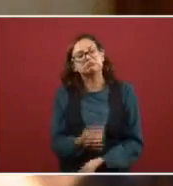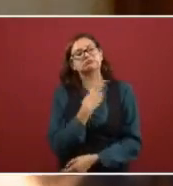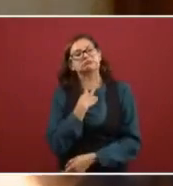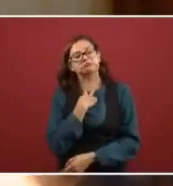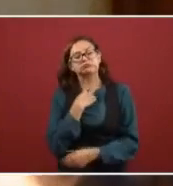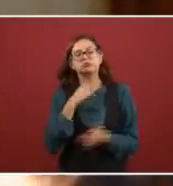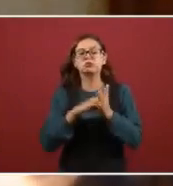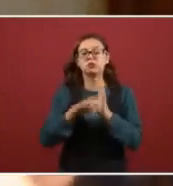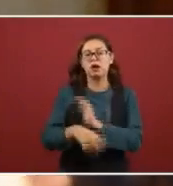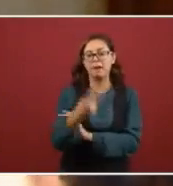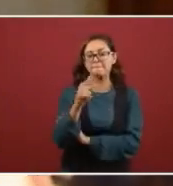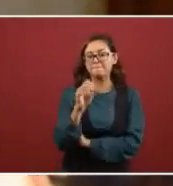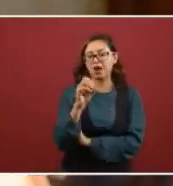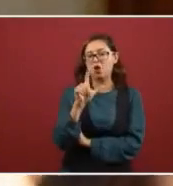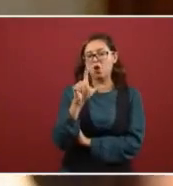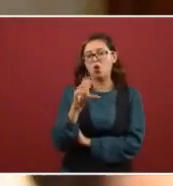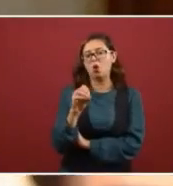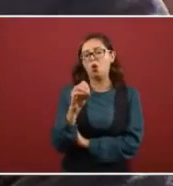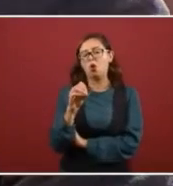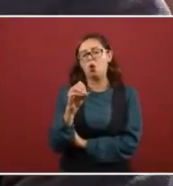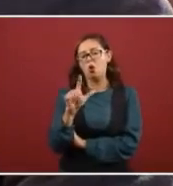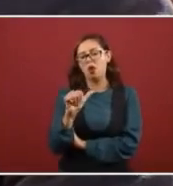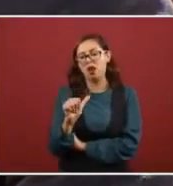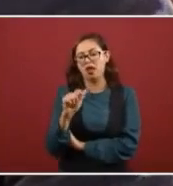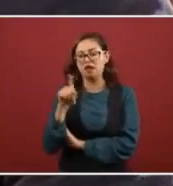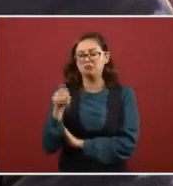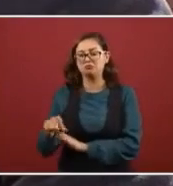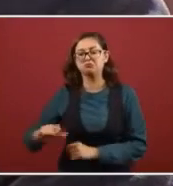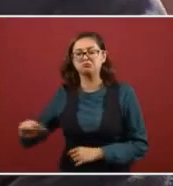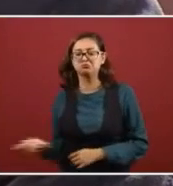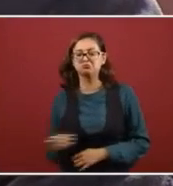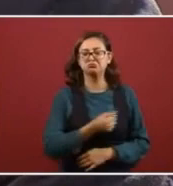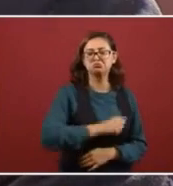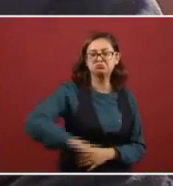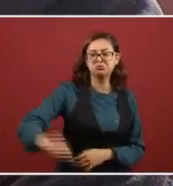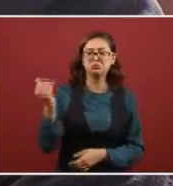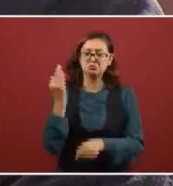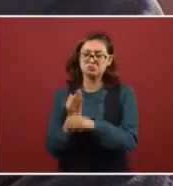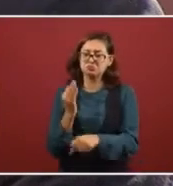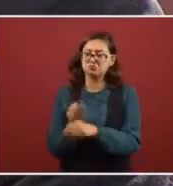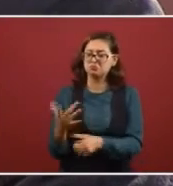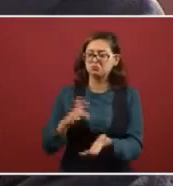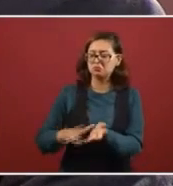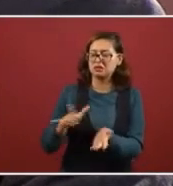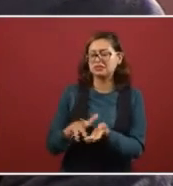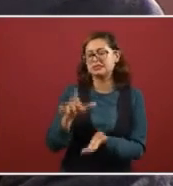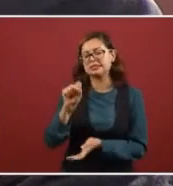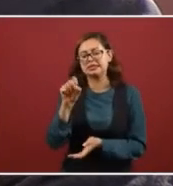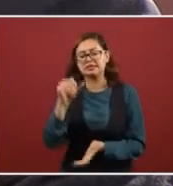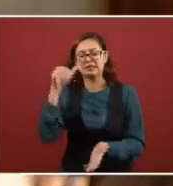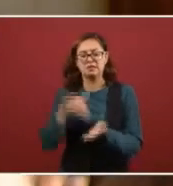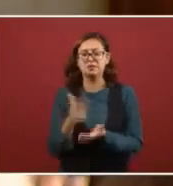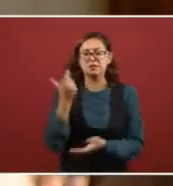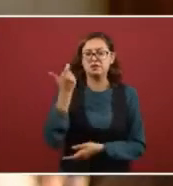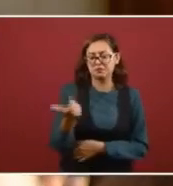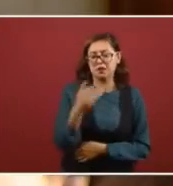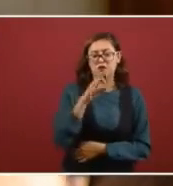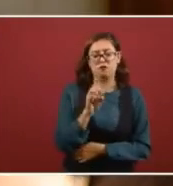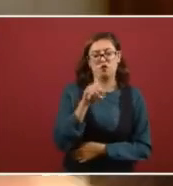de Paola Longoria. Paola Longoria es raquetbolista. Ella recibe actualmente una beca de 60,000 pesos a través del